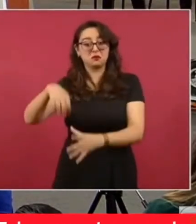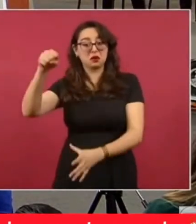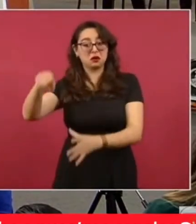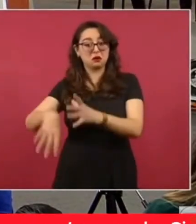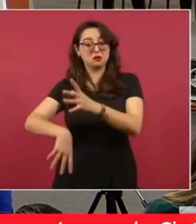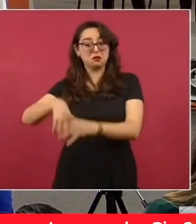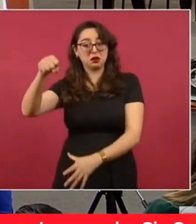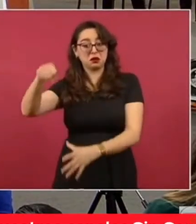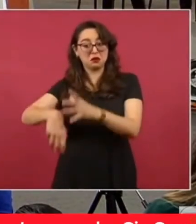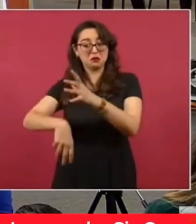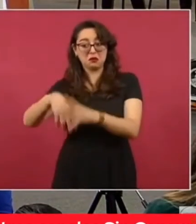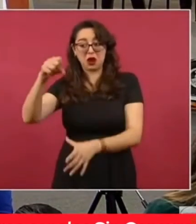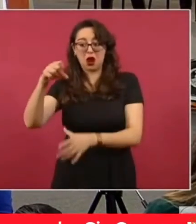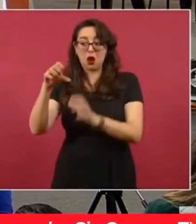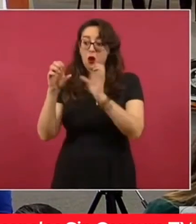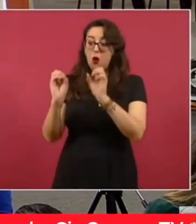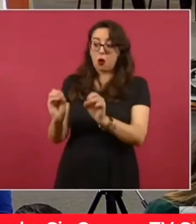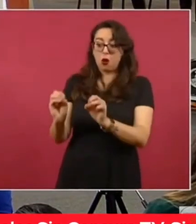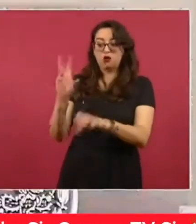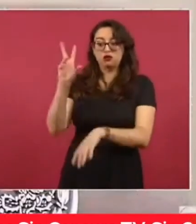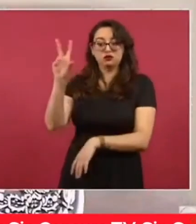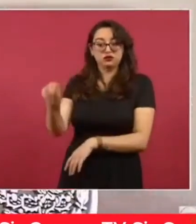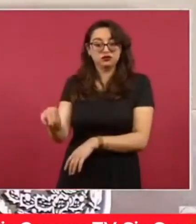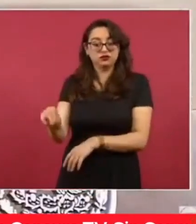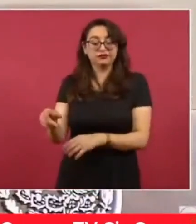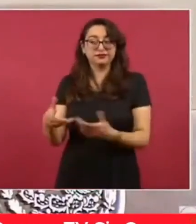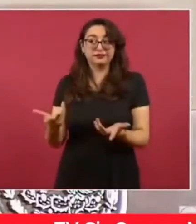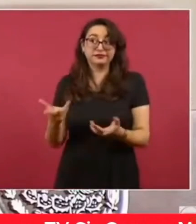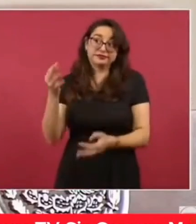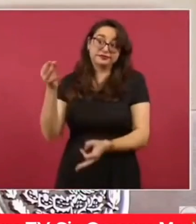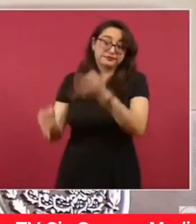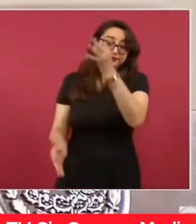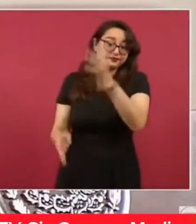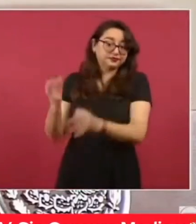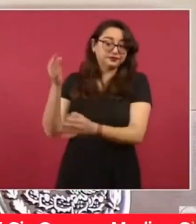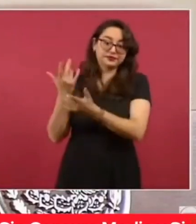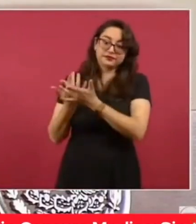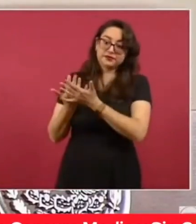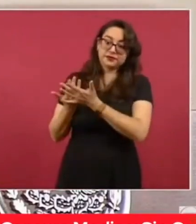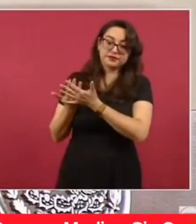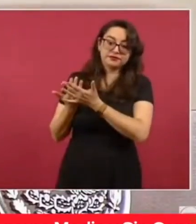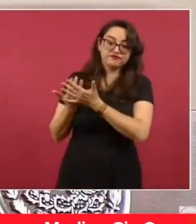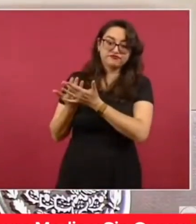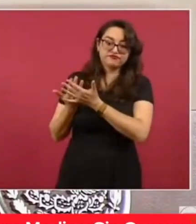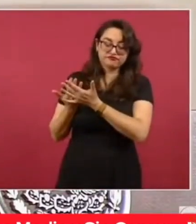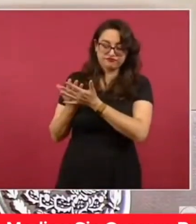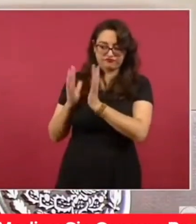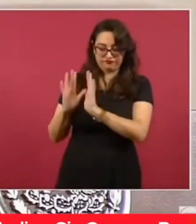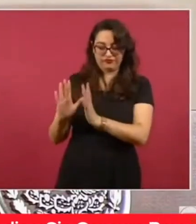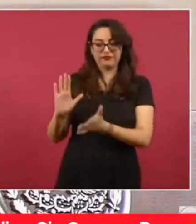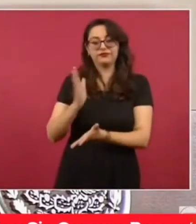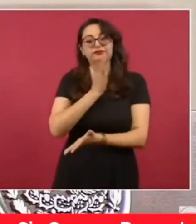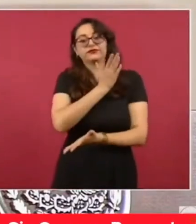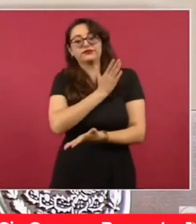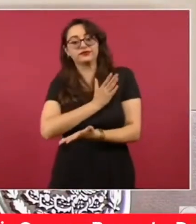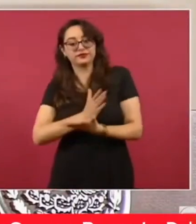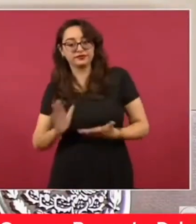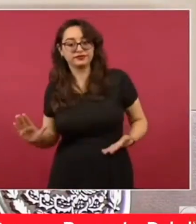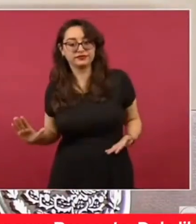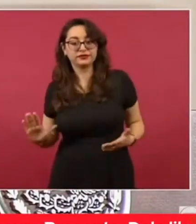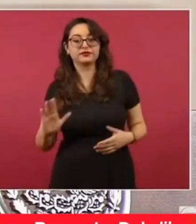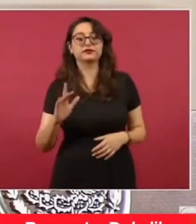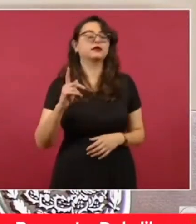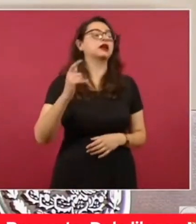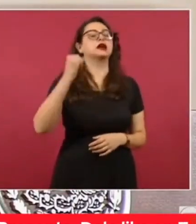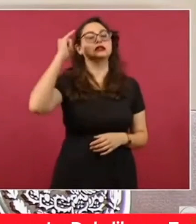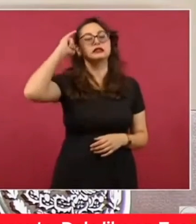estás exponiendo es lo del daño que han causado a